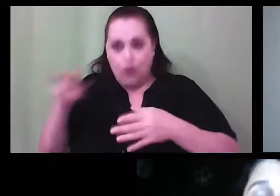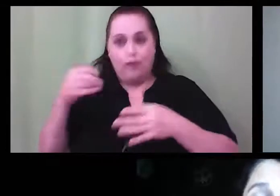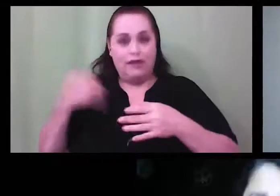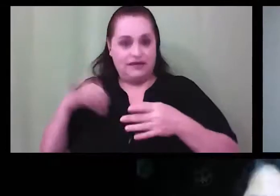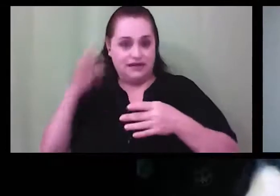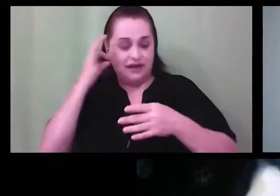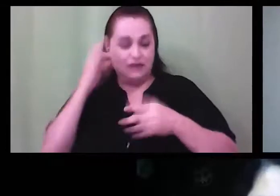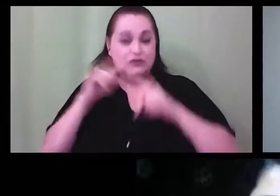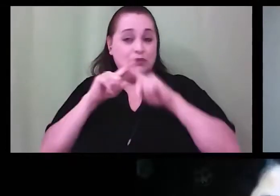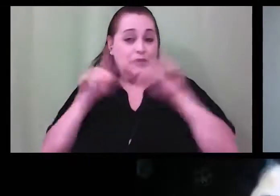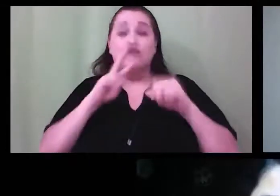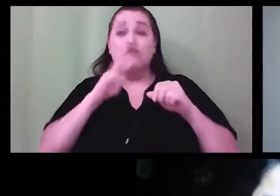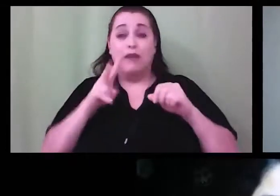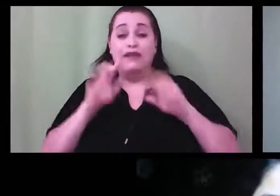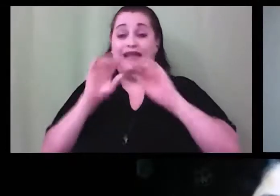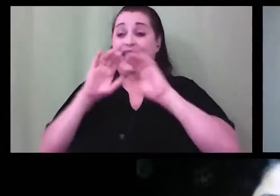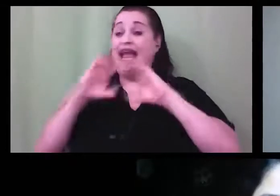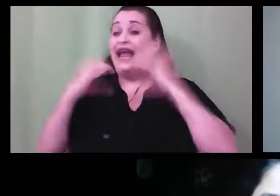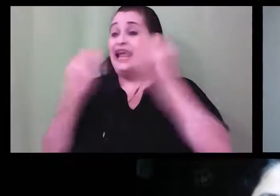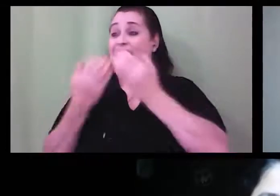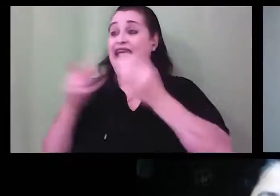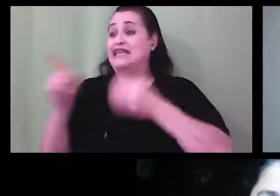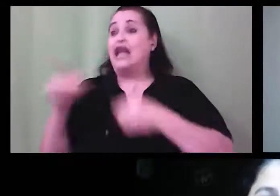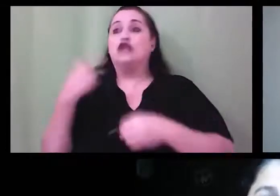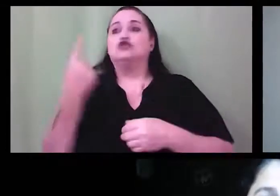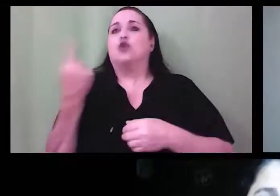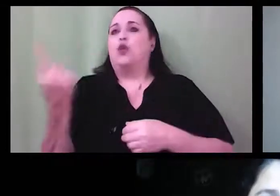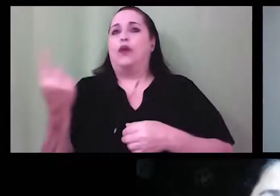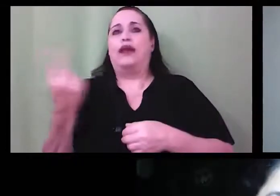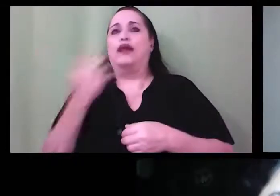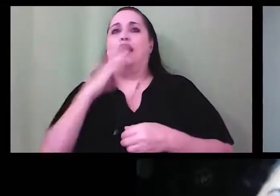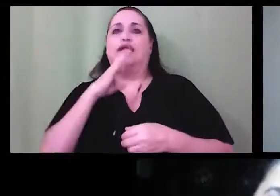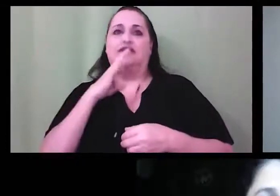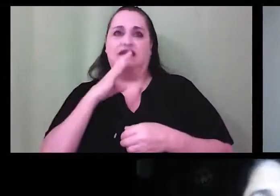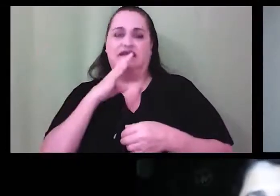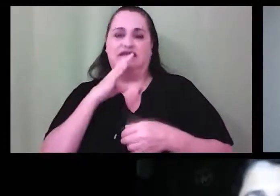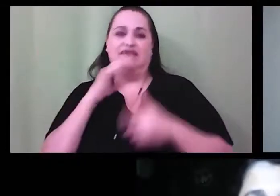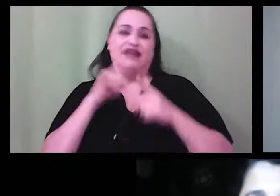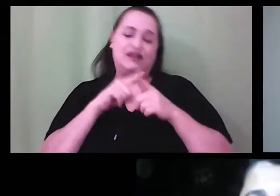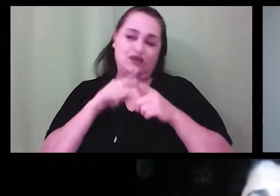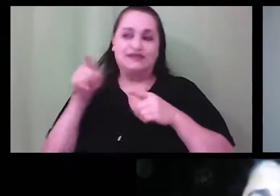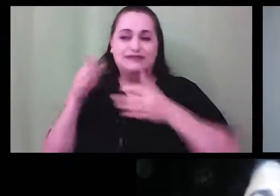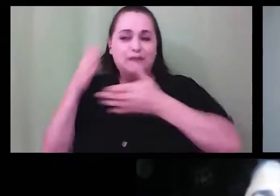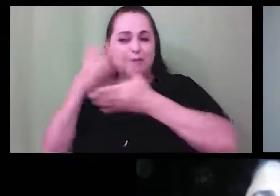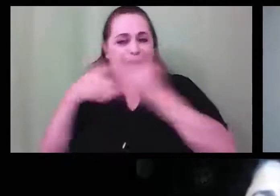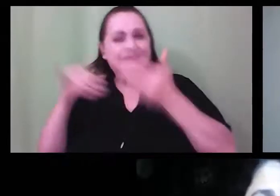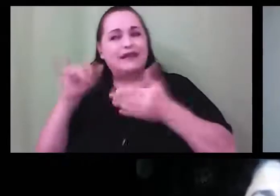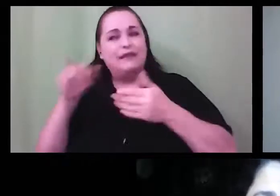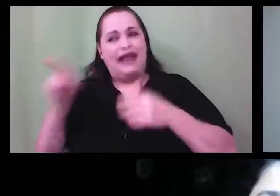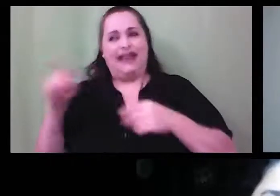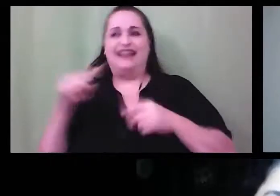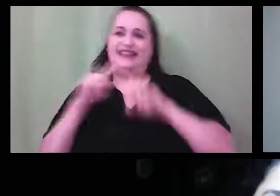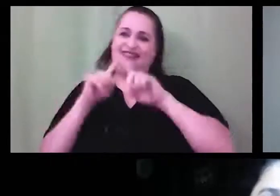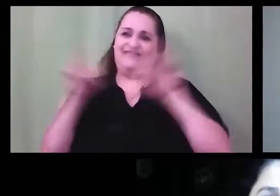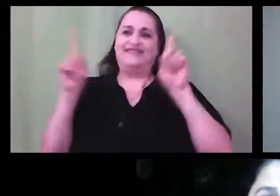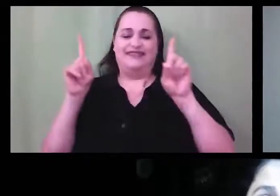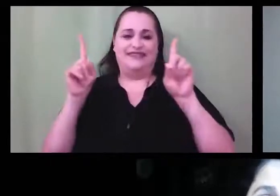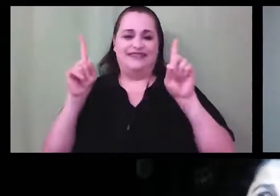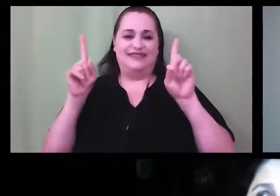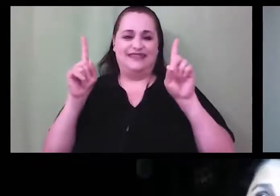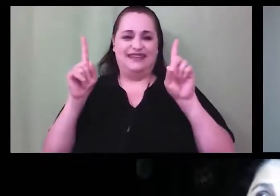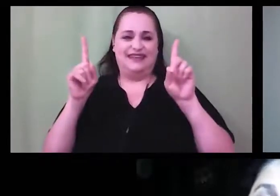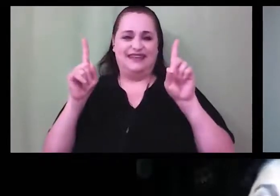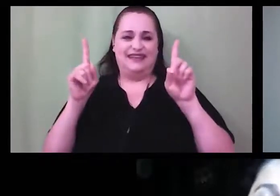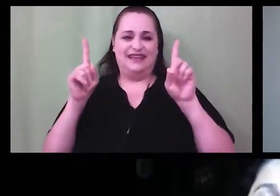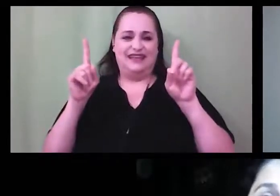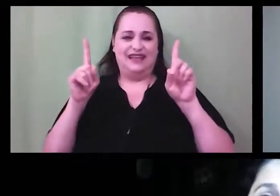pero realmente en clase él era el único que hablaba. Entonces también por ese lado era como diferente, o sea, no digamos que